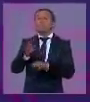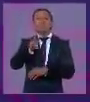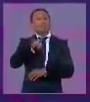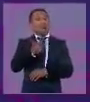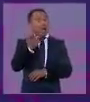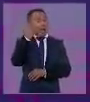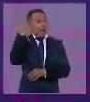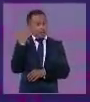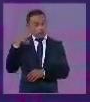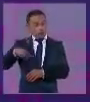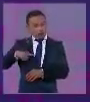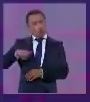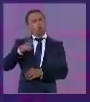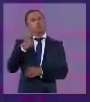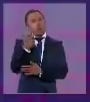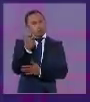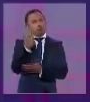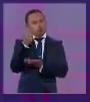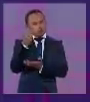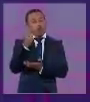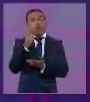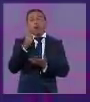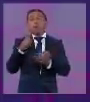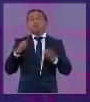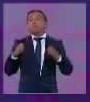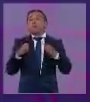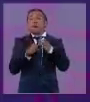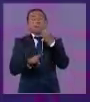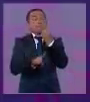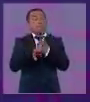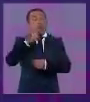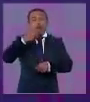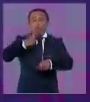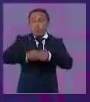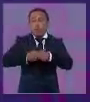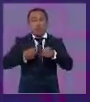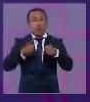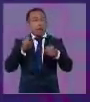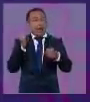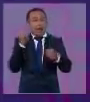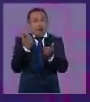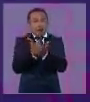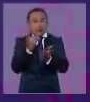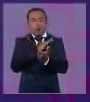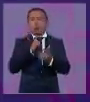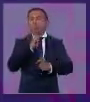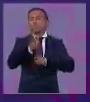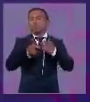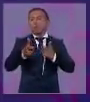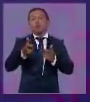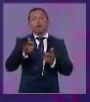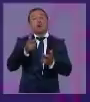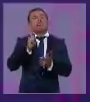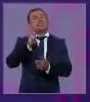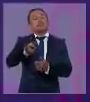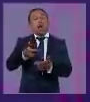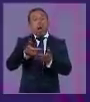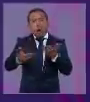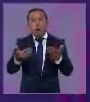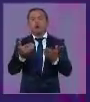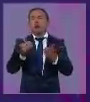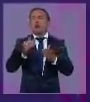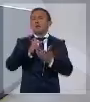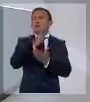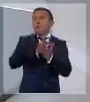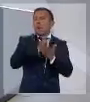catastróficos de salud. Esto quiere decir que, de hecho, en el día a día, ni la atención ni el despliegue de los programas de salud se